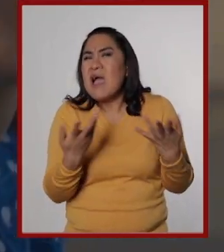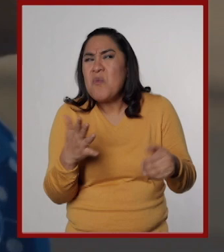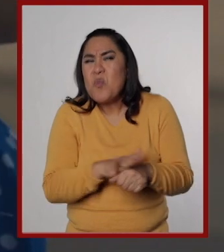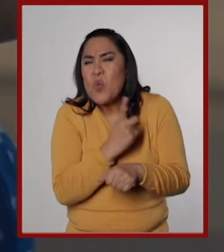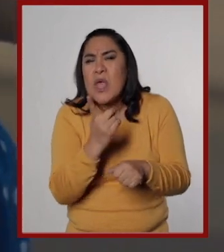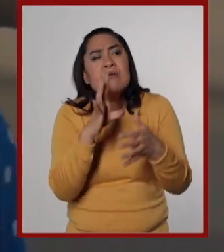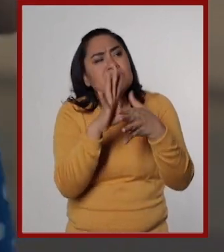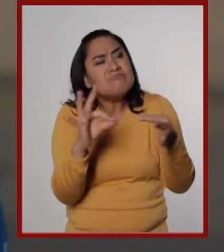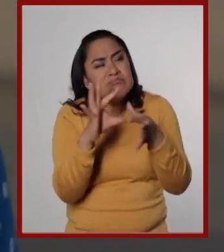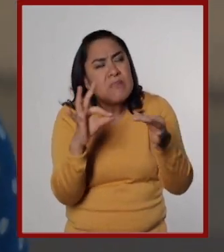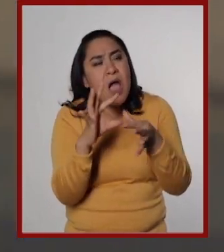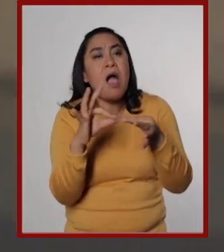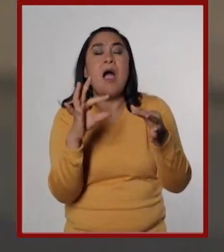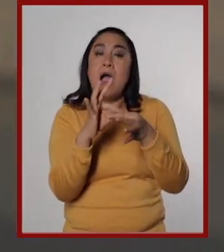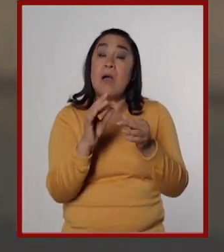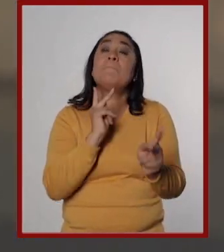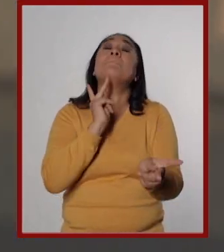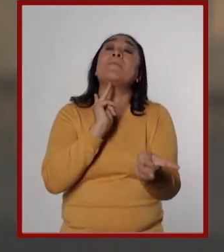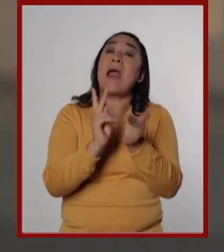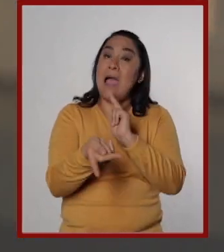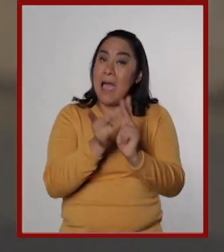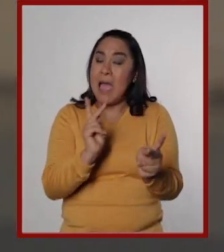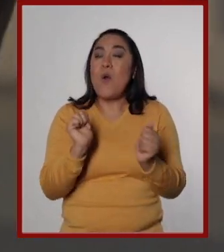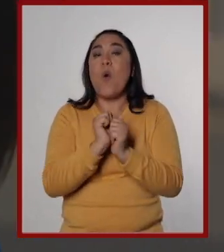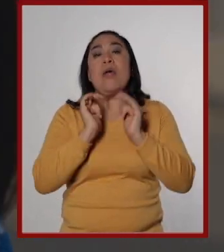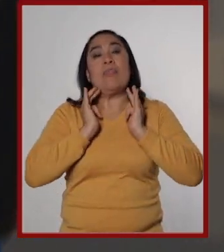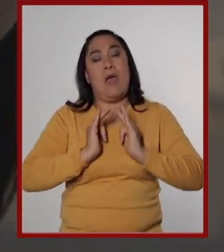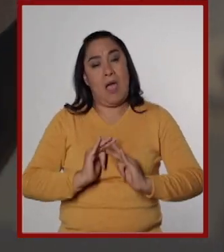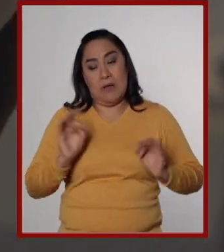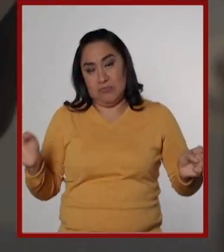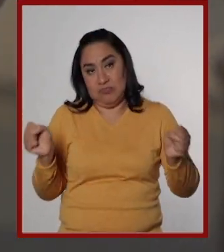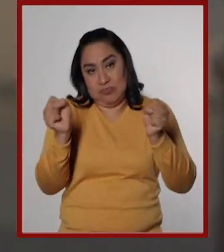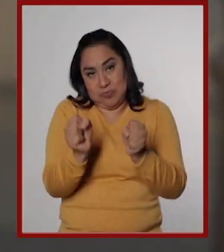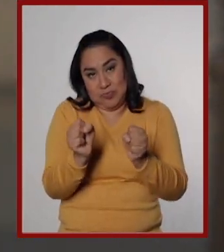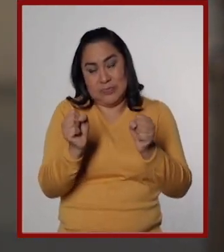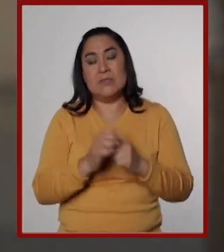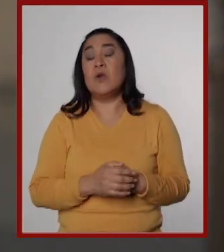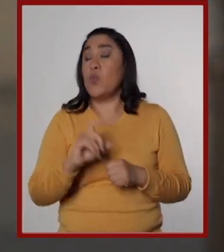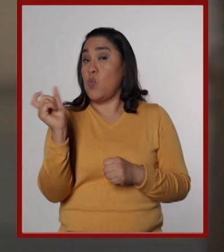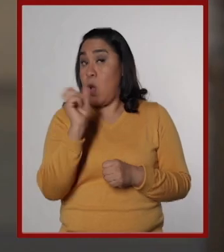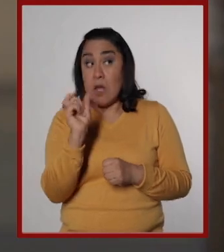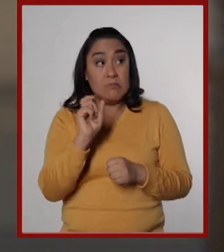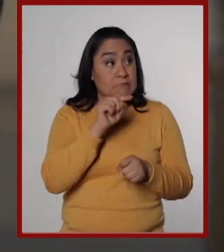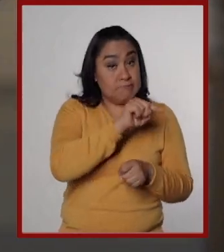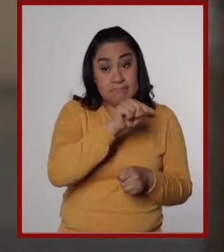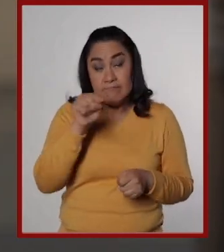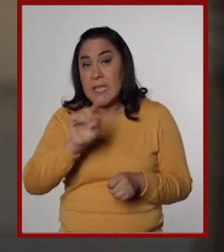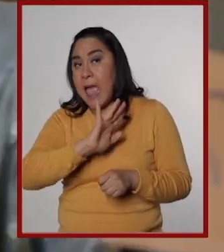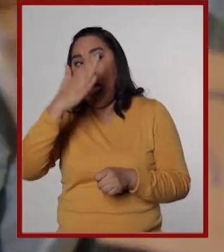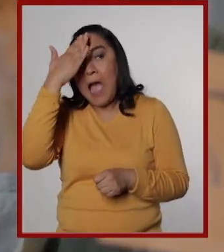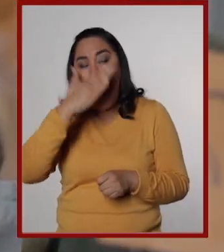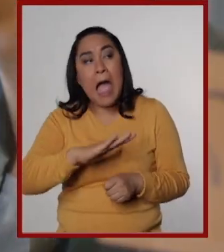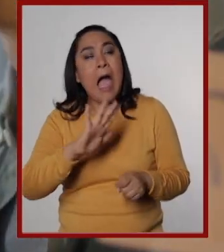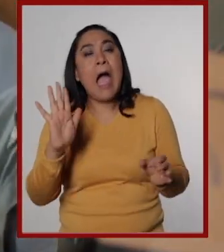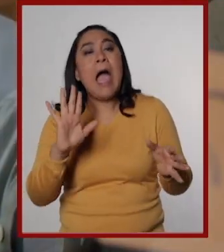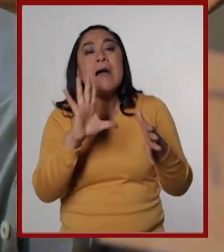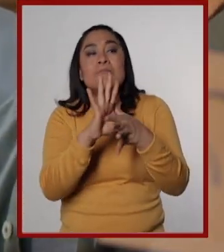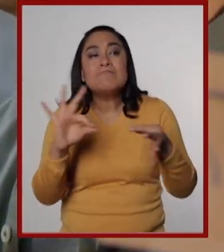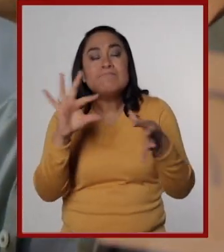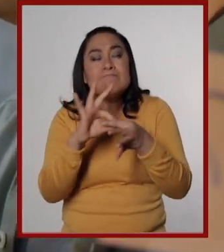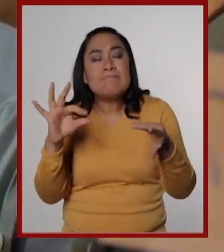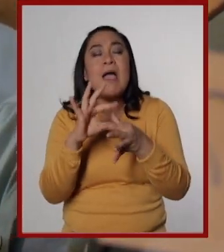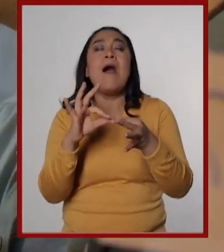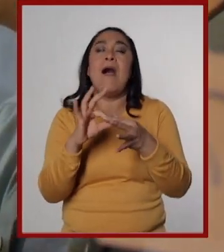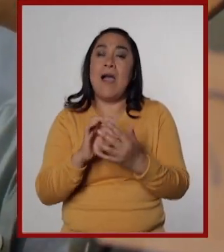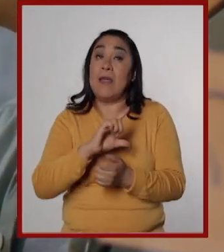Pero ahí sí ya platicando tranquilamente. Cuando ya se sabe qué es lo que necesita cada uno, entonces cada una de las